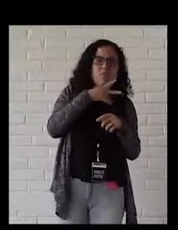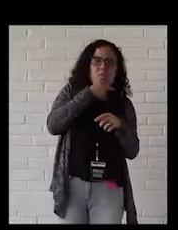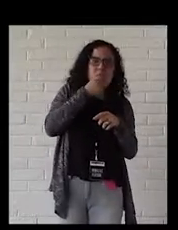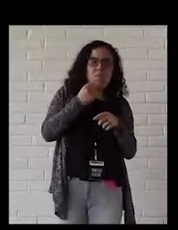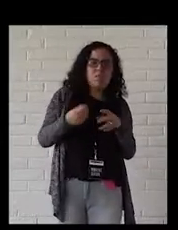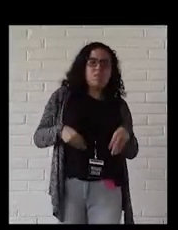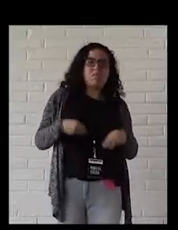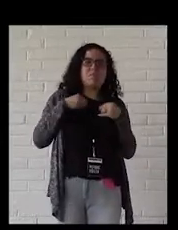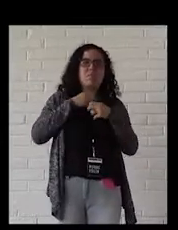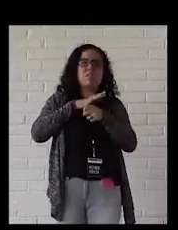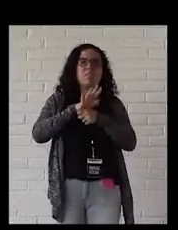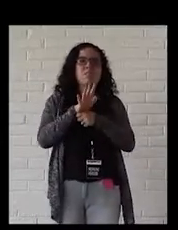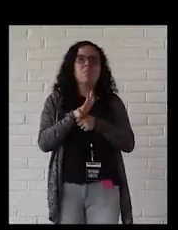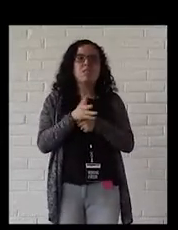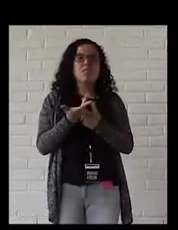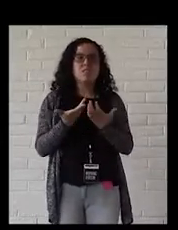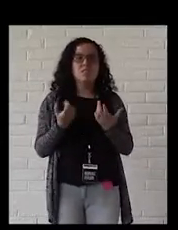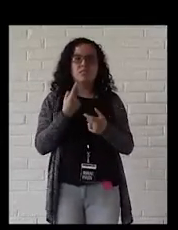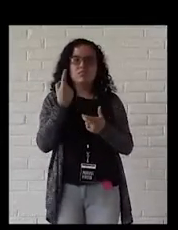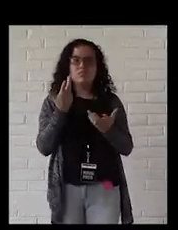vida.